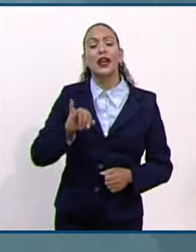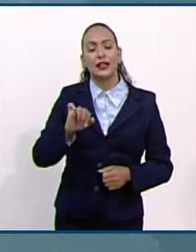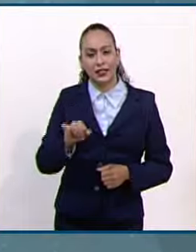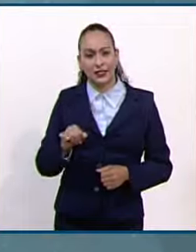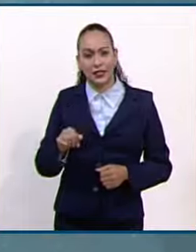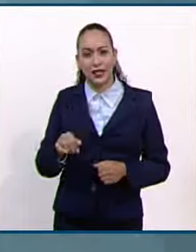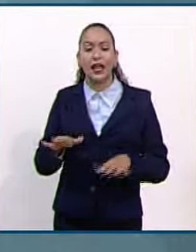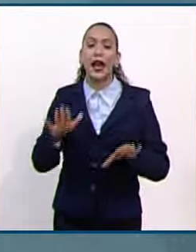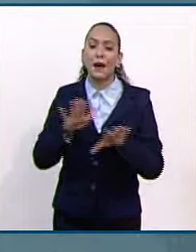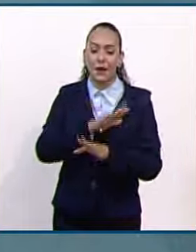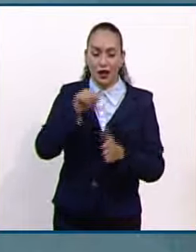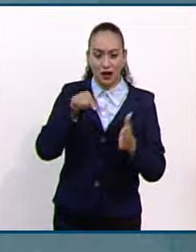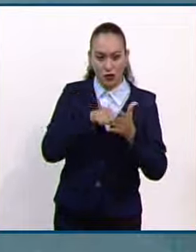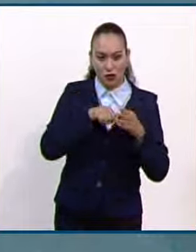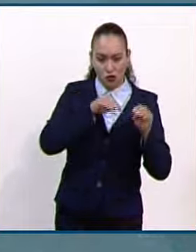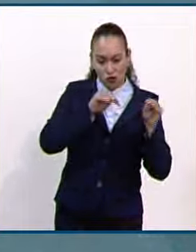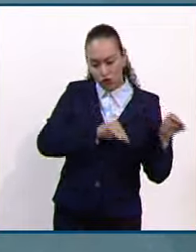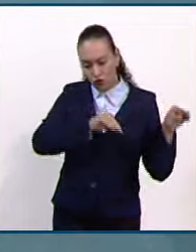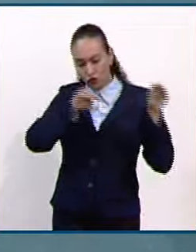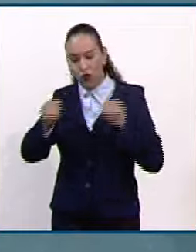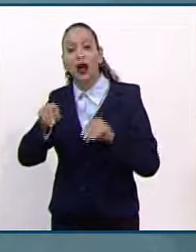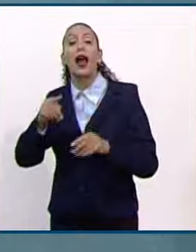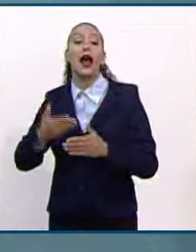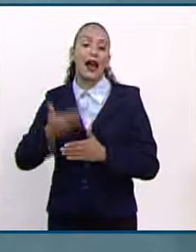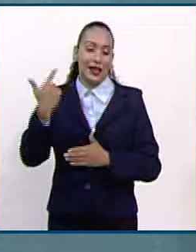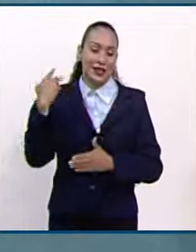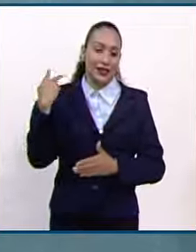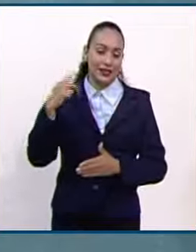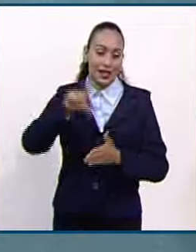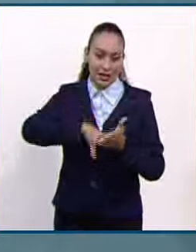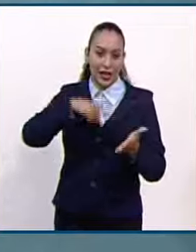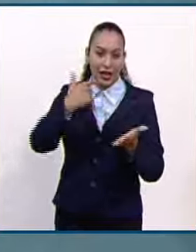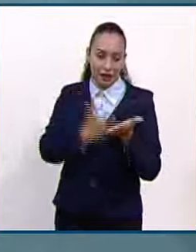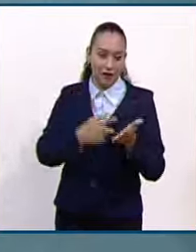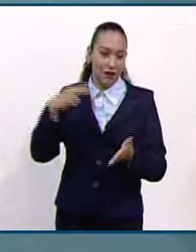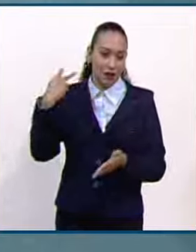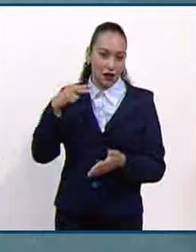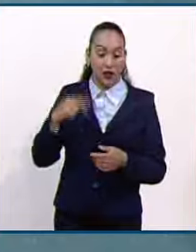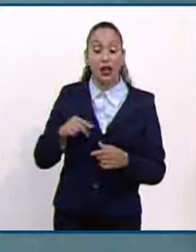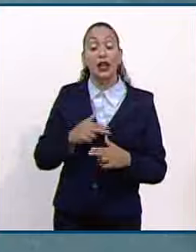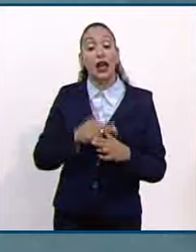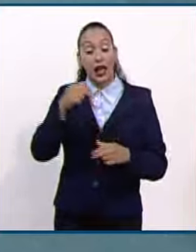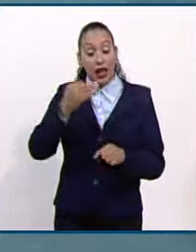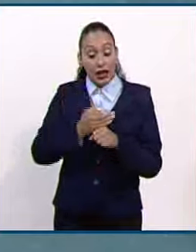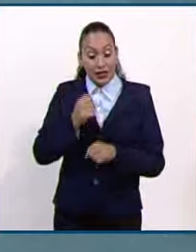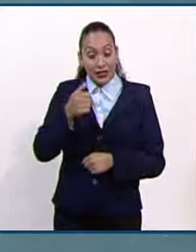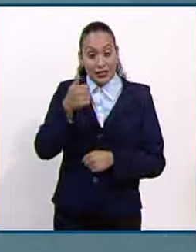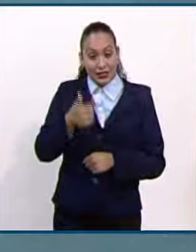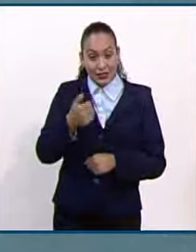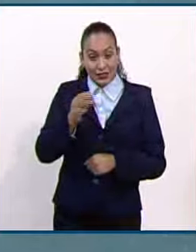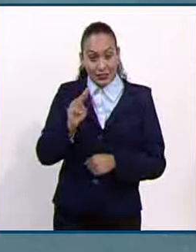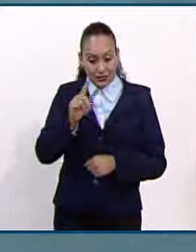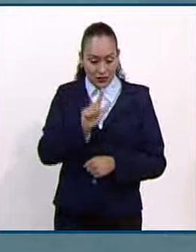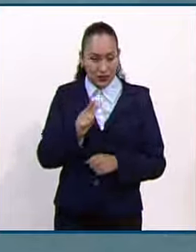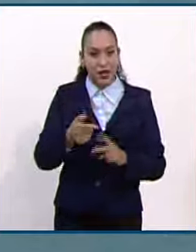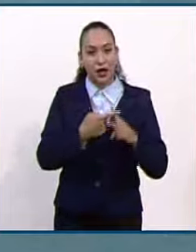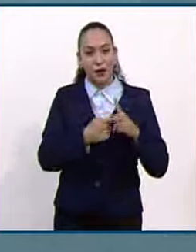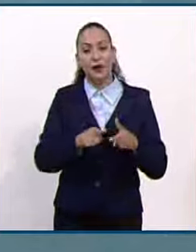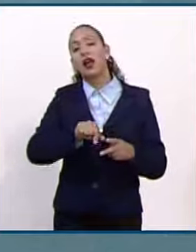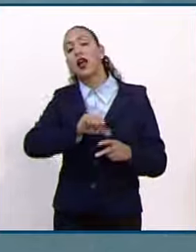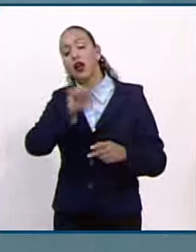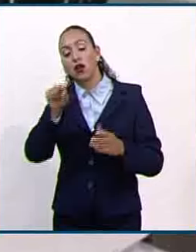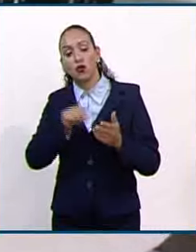juzgado 17º de distrito con residencia en Jalapa, Veracruz. A partir de este lunes 6 de mayo, reanudará funciones en Boulevard